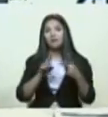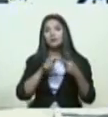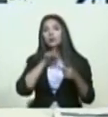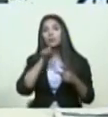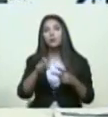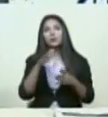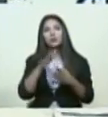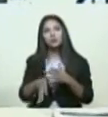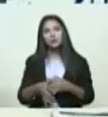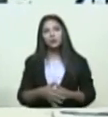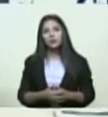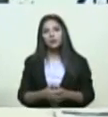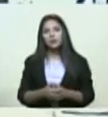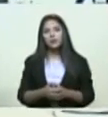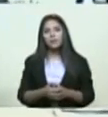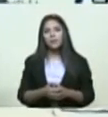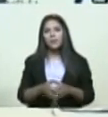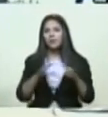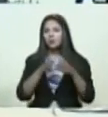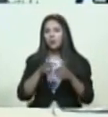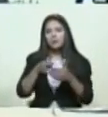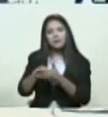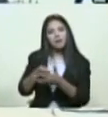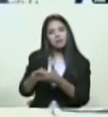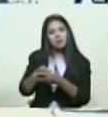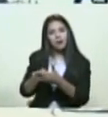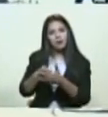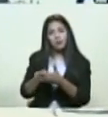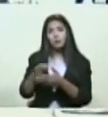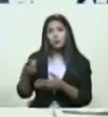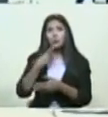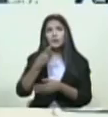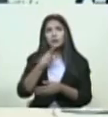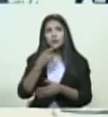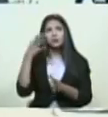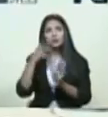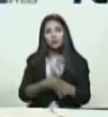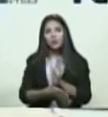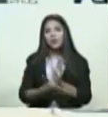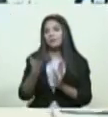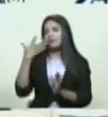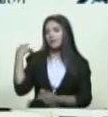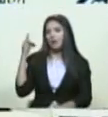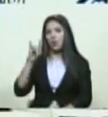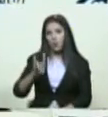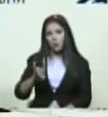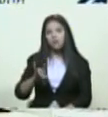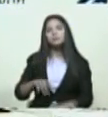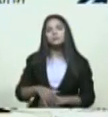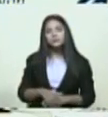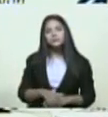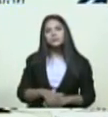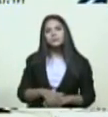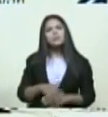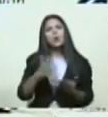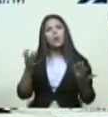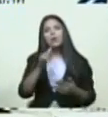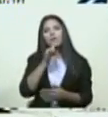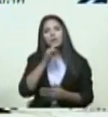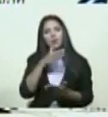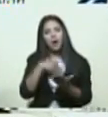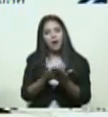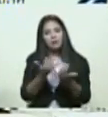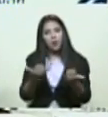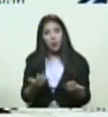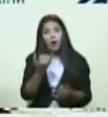sobre esta red de extorsión y chantaje que usted ha venido hablando desde el lunes. ¿Qué información maneja hasta este momento?